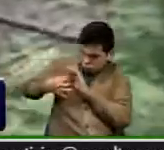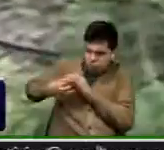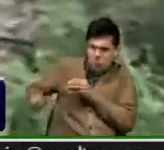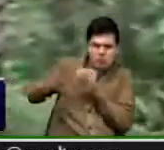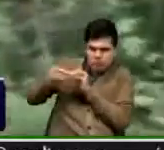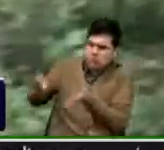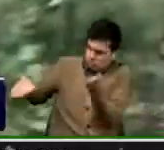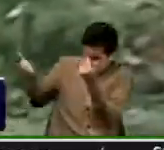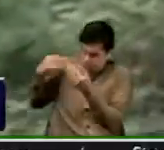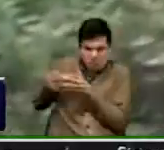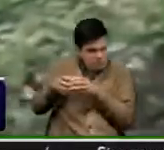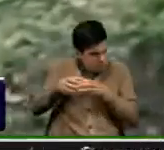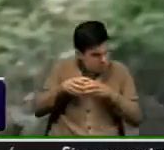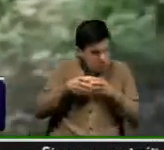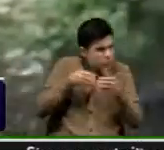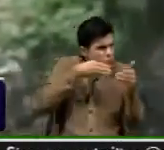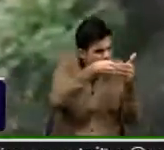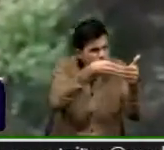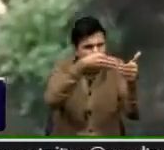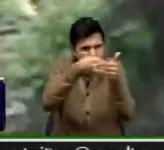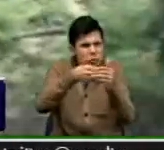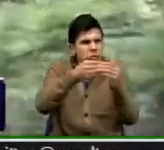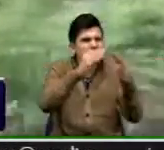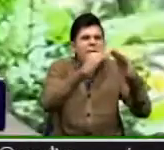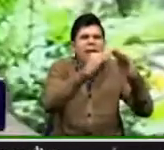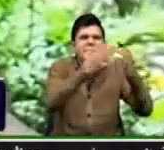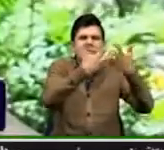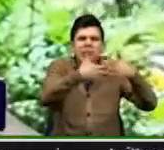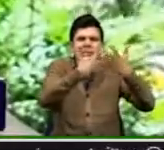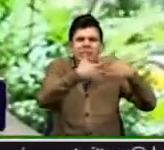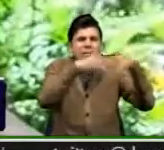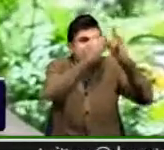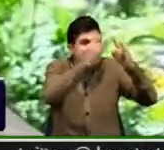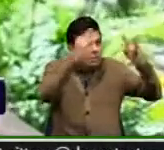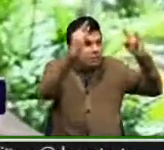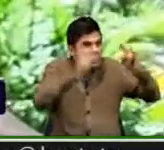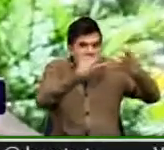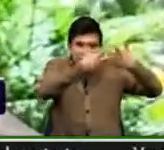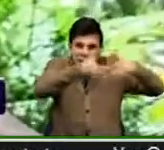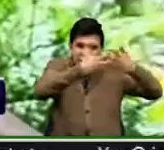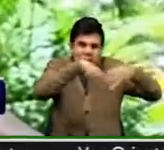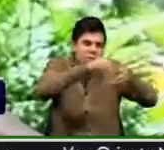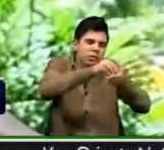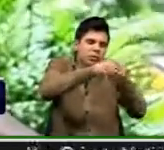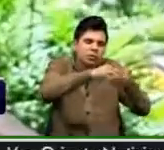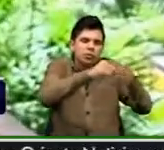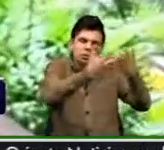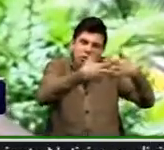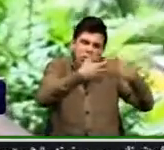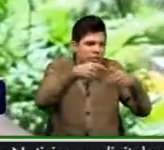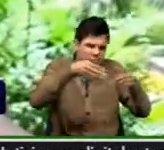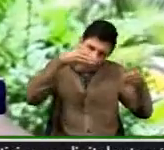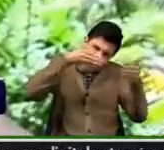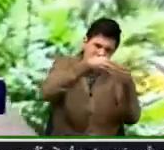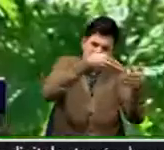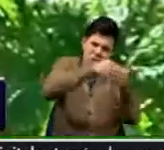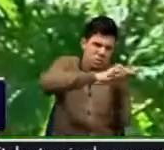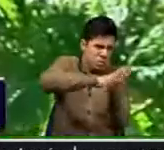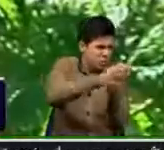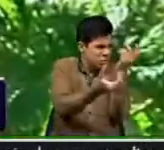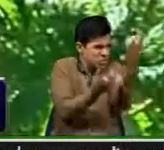insumos, y el final, lo que son los cristalizaderos y los laboratorios que no están incluidos dentro de los procesos de negociación del